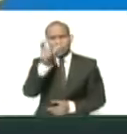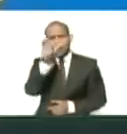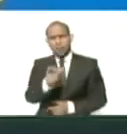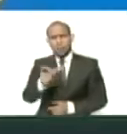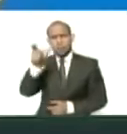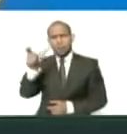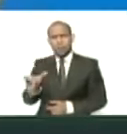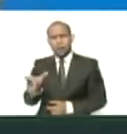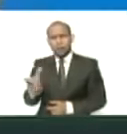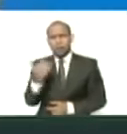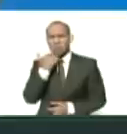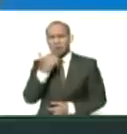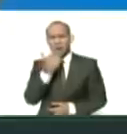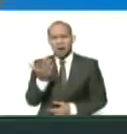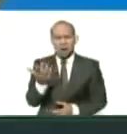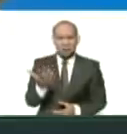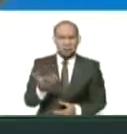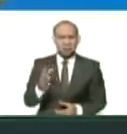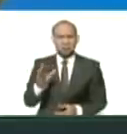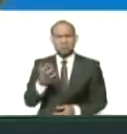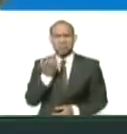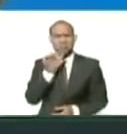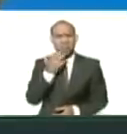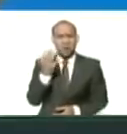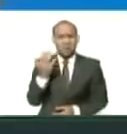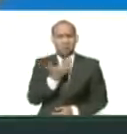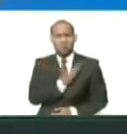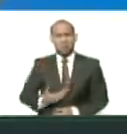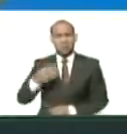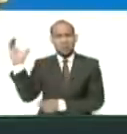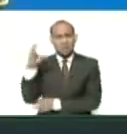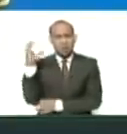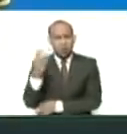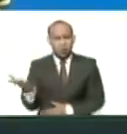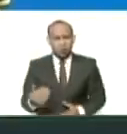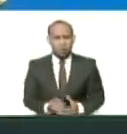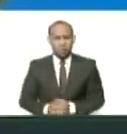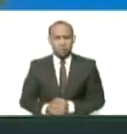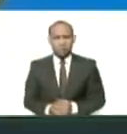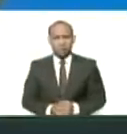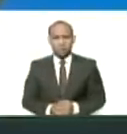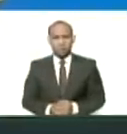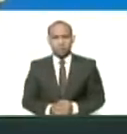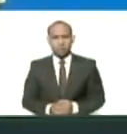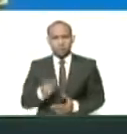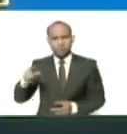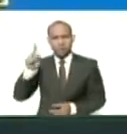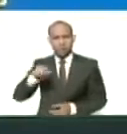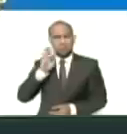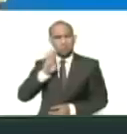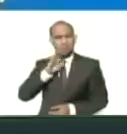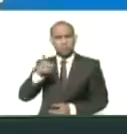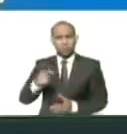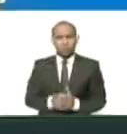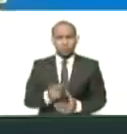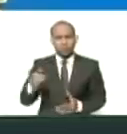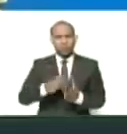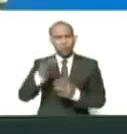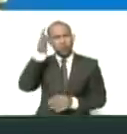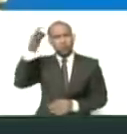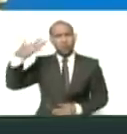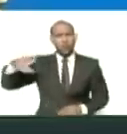personajes siniestros como Iván Duque. Es un personaje siniestro, Iván Duque. Y él entonces, ante el Consejo de Derechos